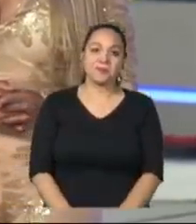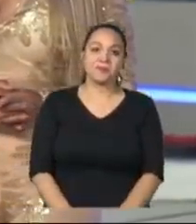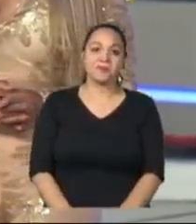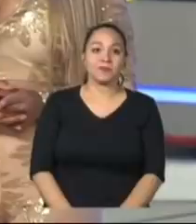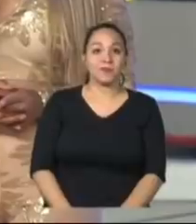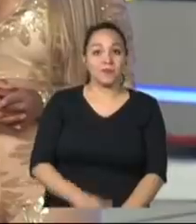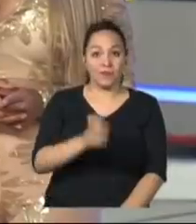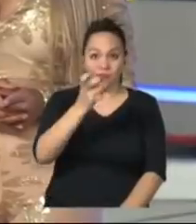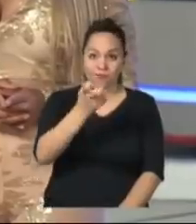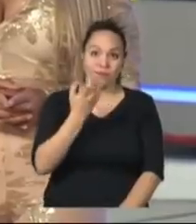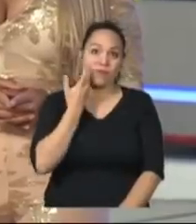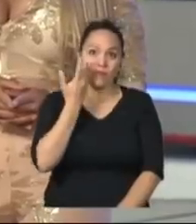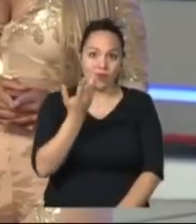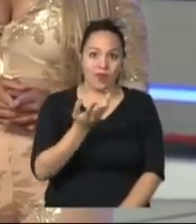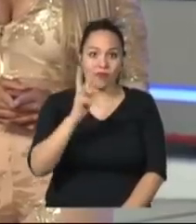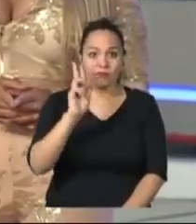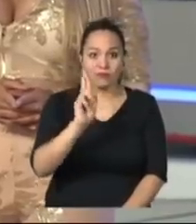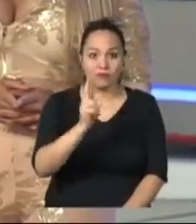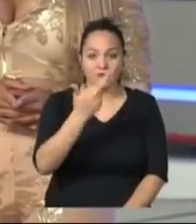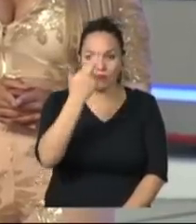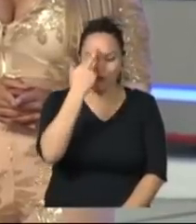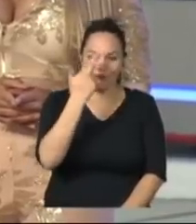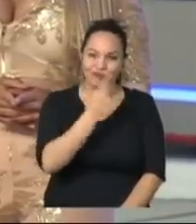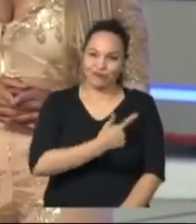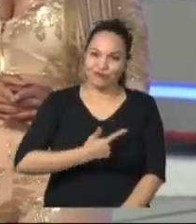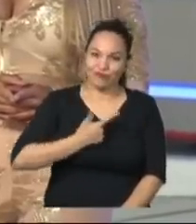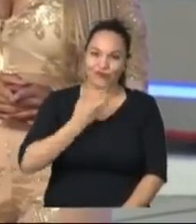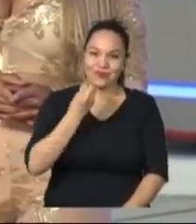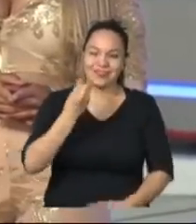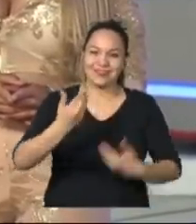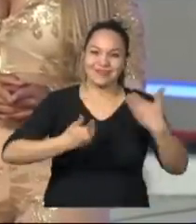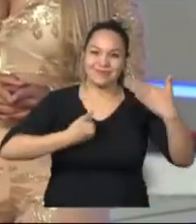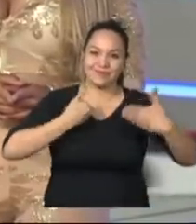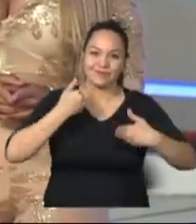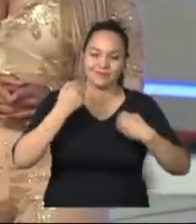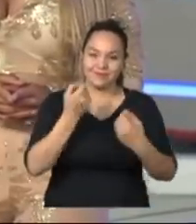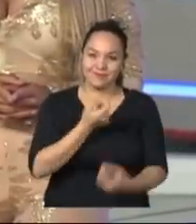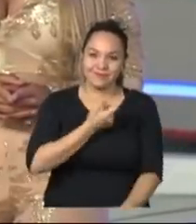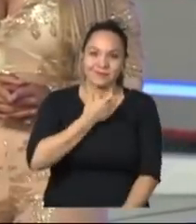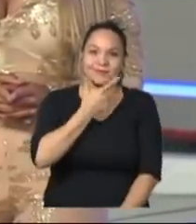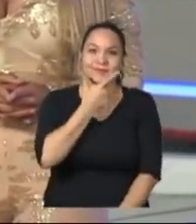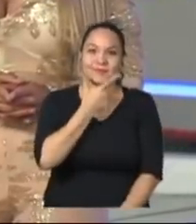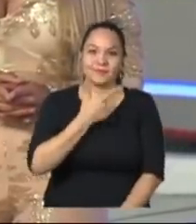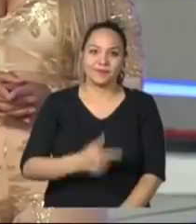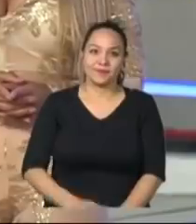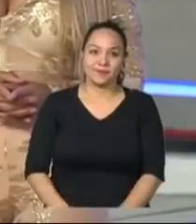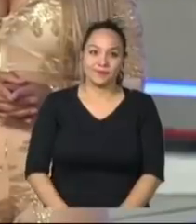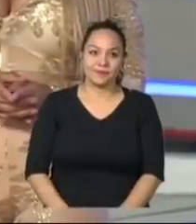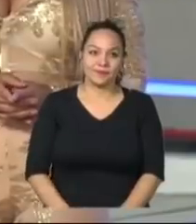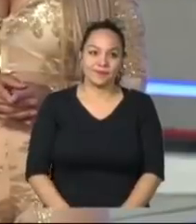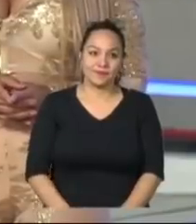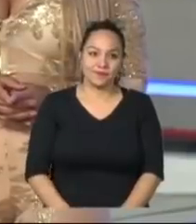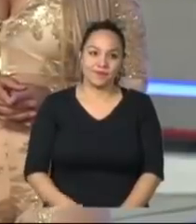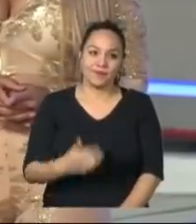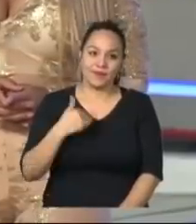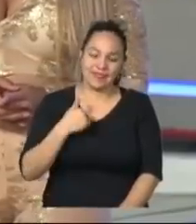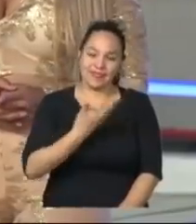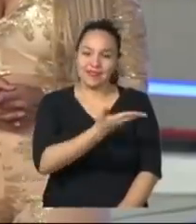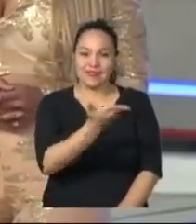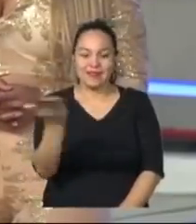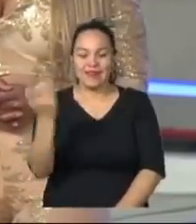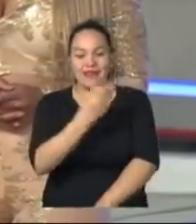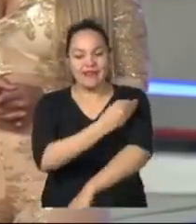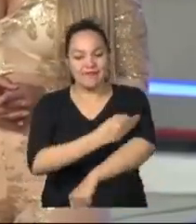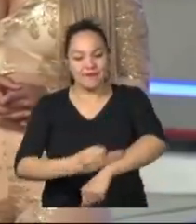Y queremos recordarla con ese gusto y con esa alegría y con esa sonrisa. Nuestro más sentido pésame para la familia